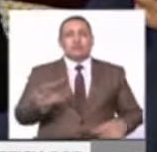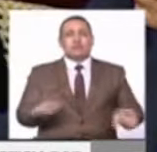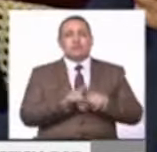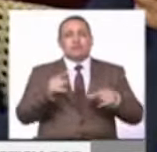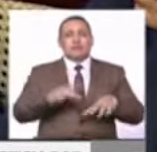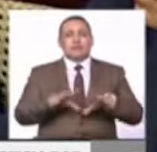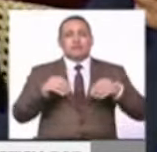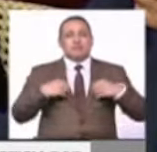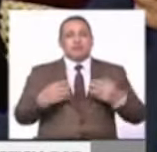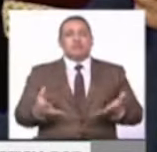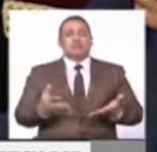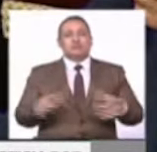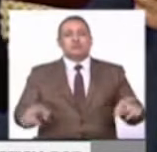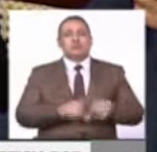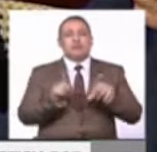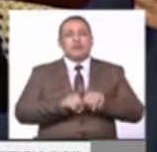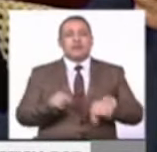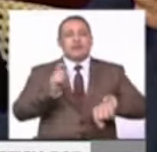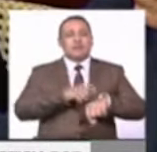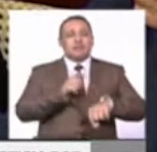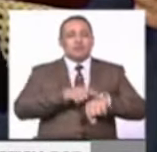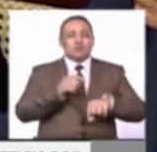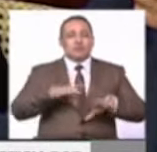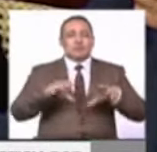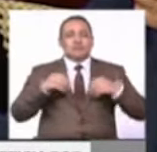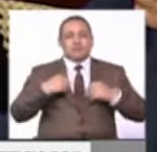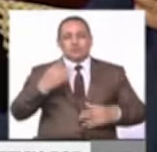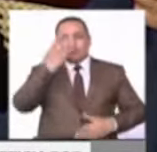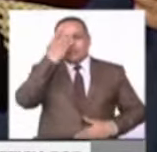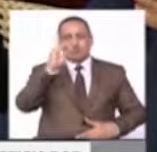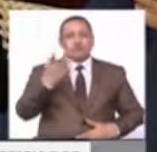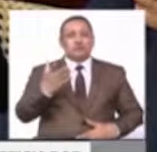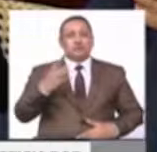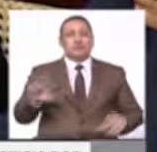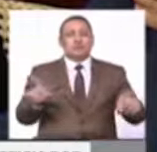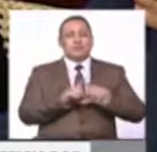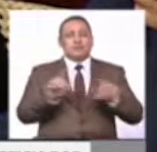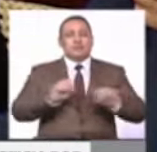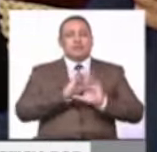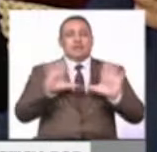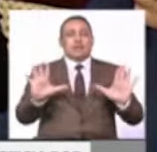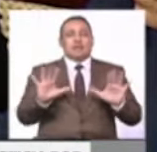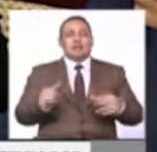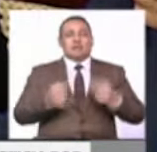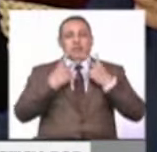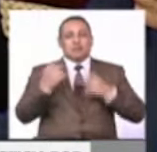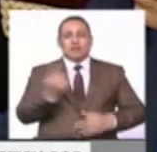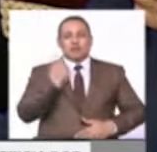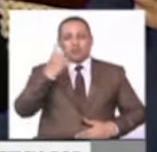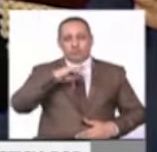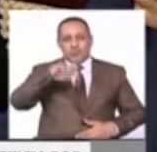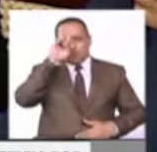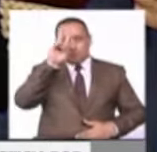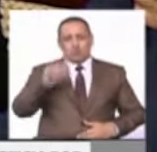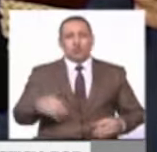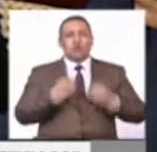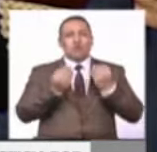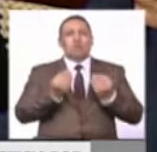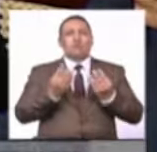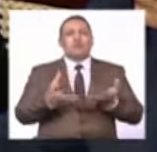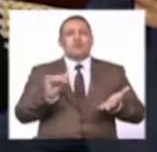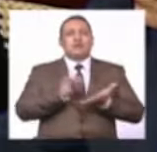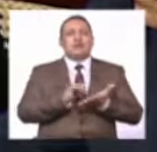en cuenta al momento de tomar una decisión tan trascendental para el país como la